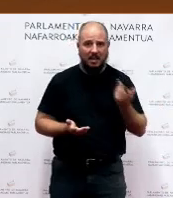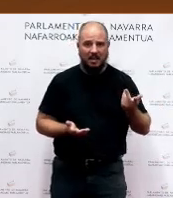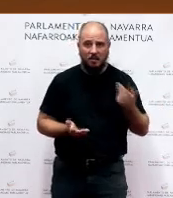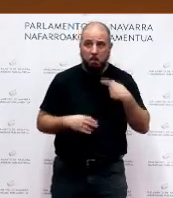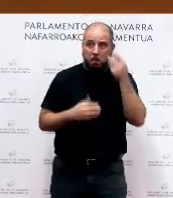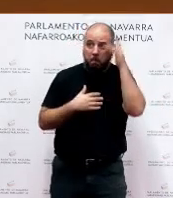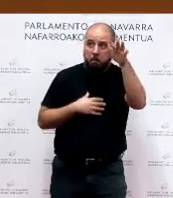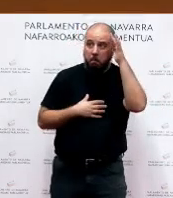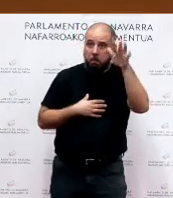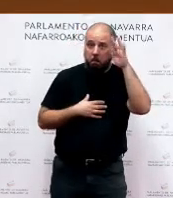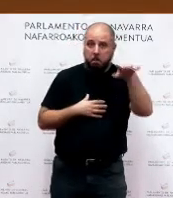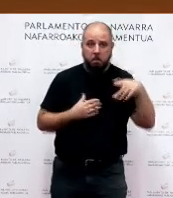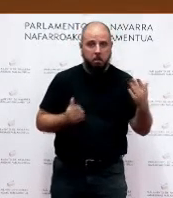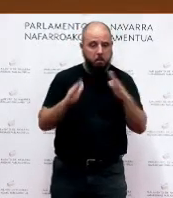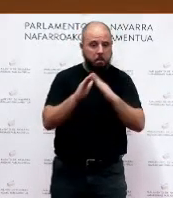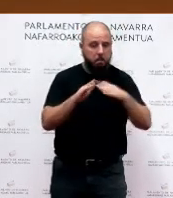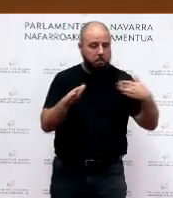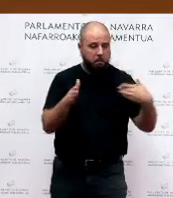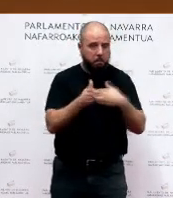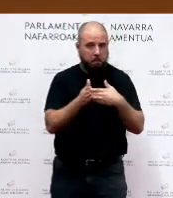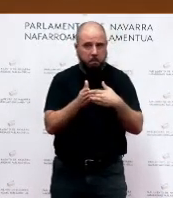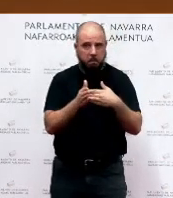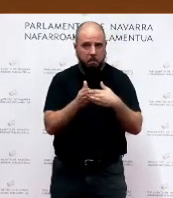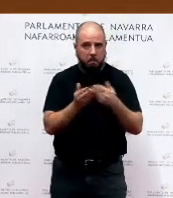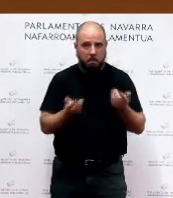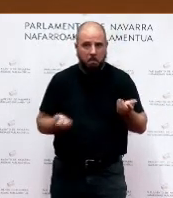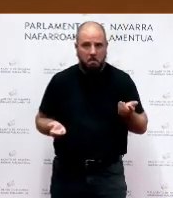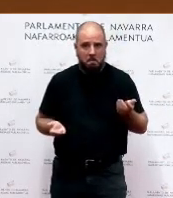la perspectiva de satisfacer su derecho constitucional a una vivienda digna.